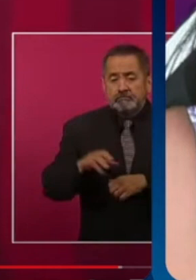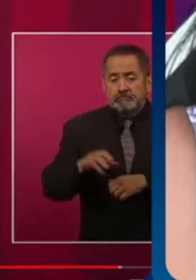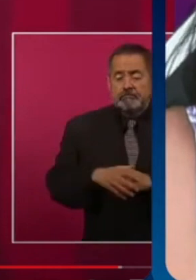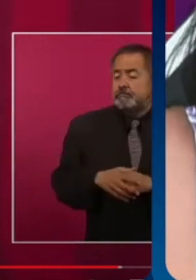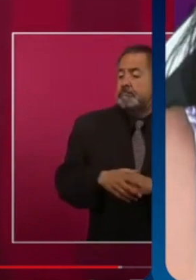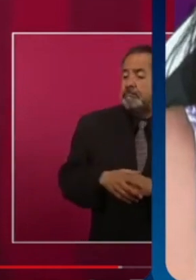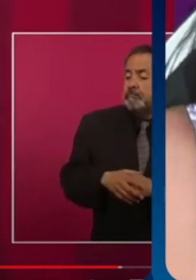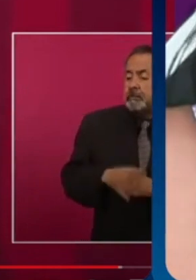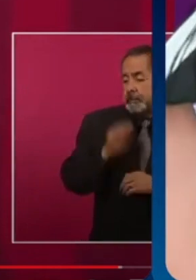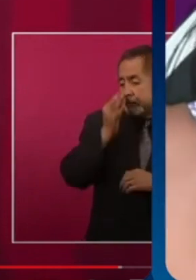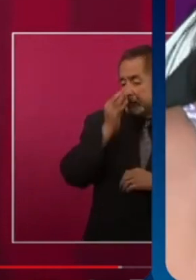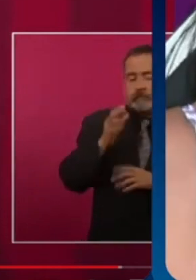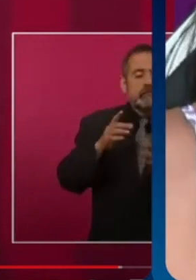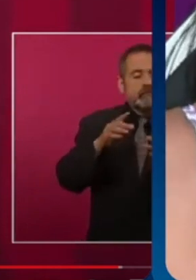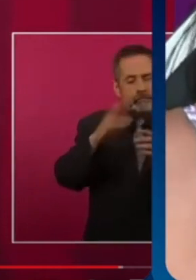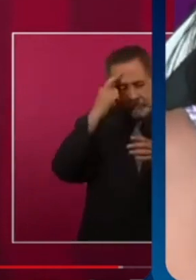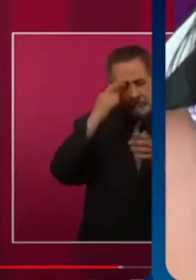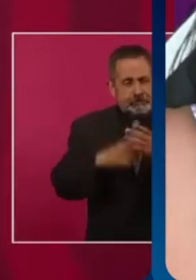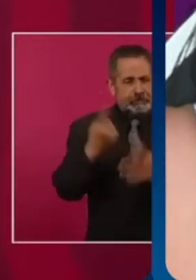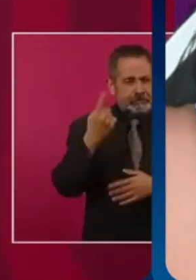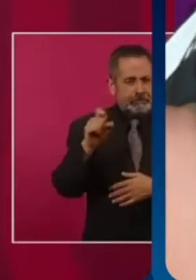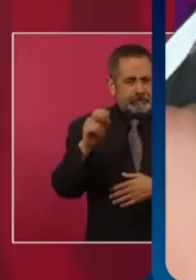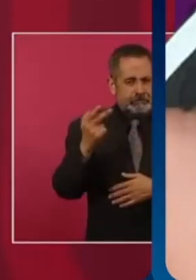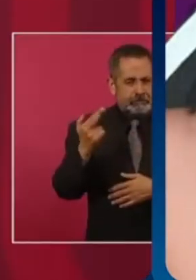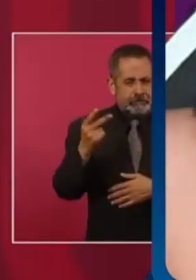escuchar. 5 preguntas en medicina